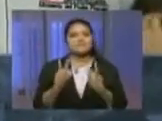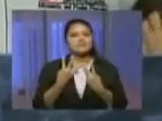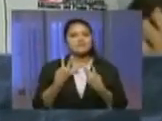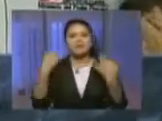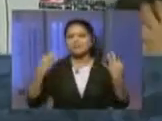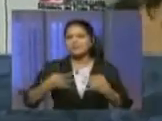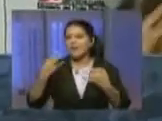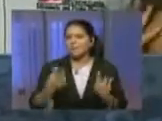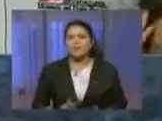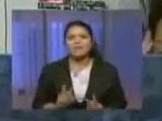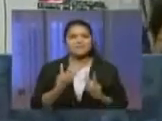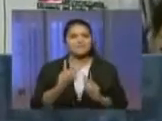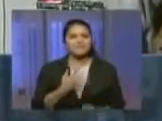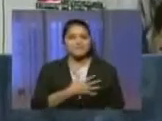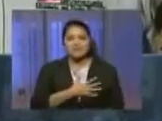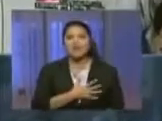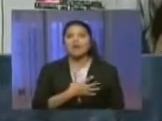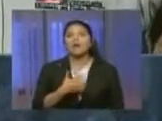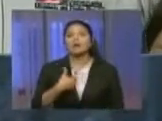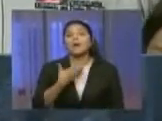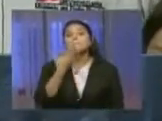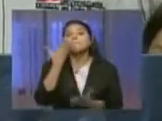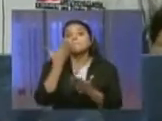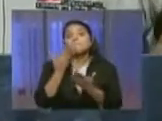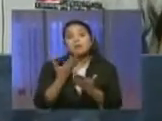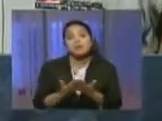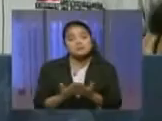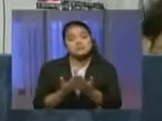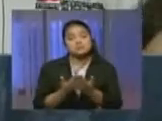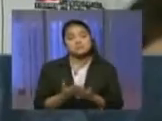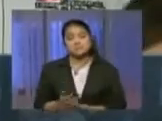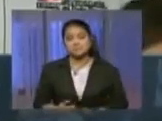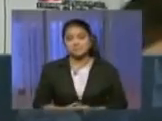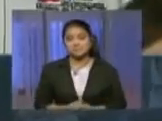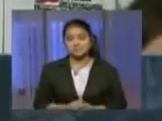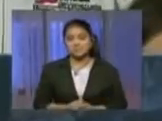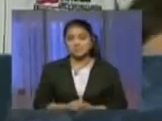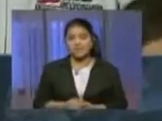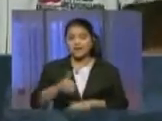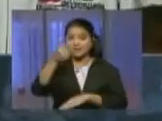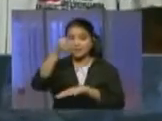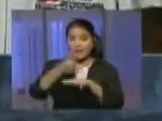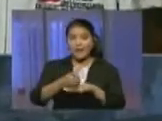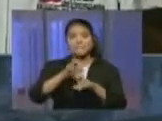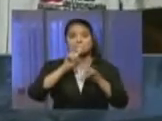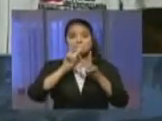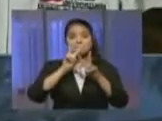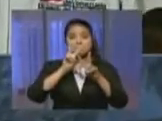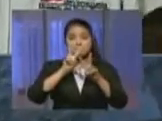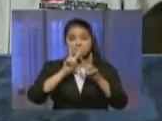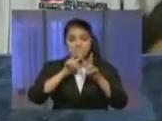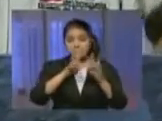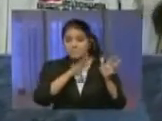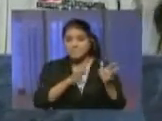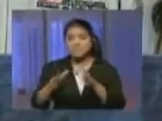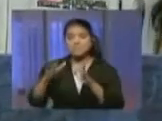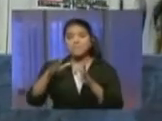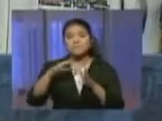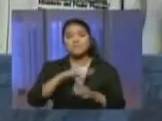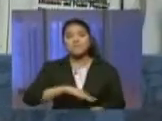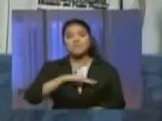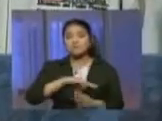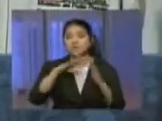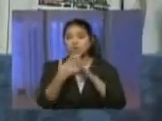en vida yo le planteé al Estado Mayor de la gran misión barrio nuevo bar